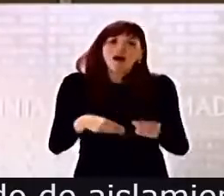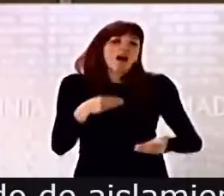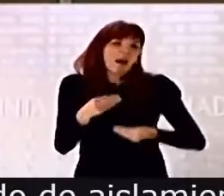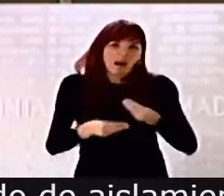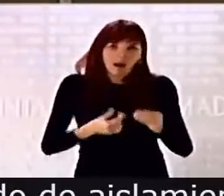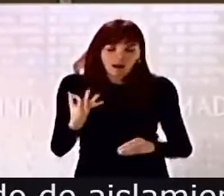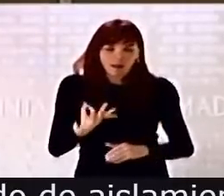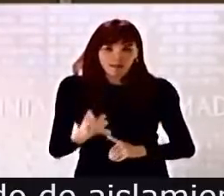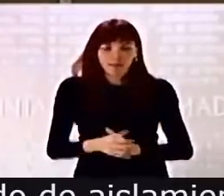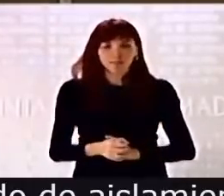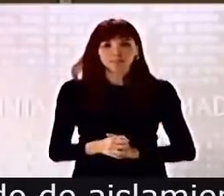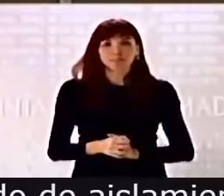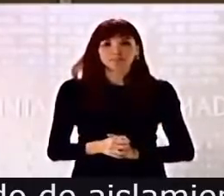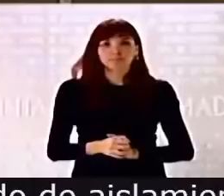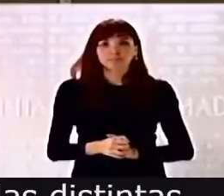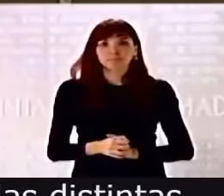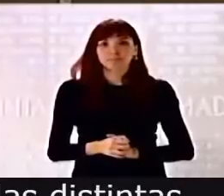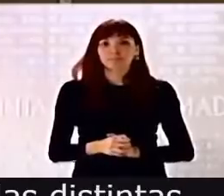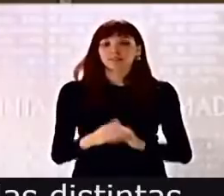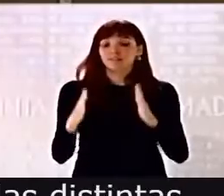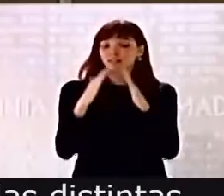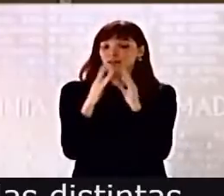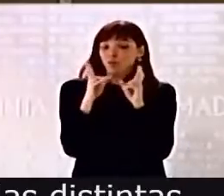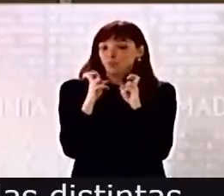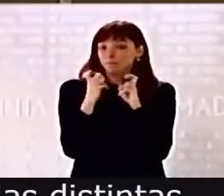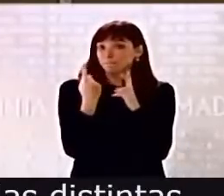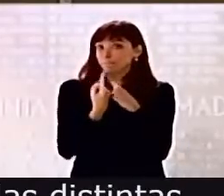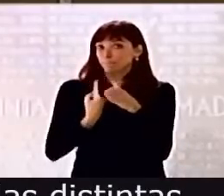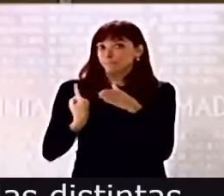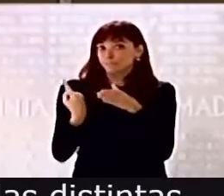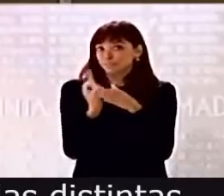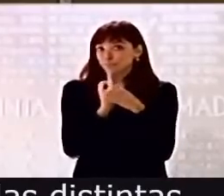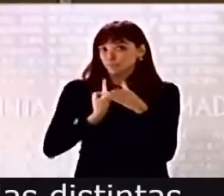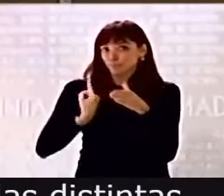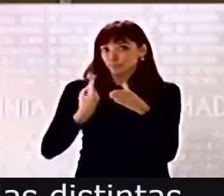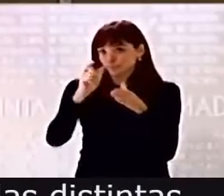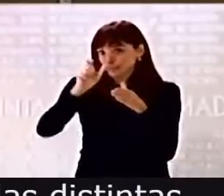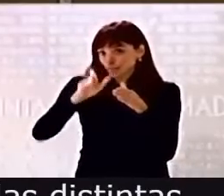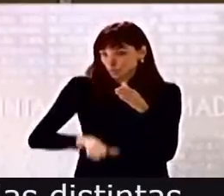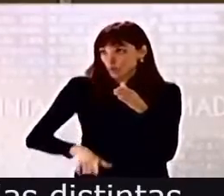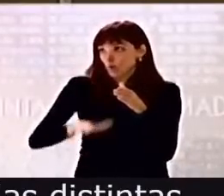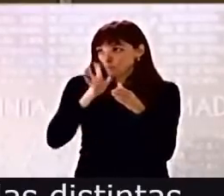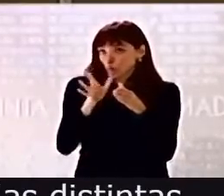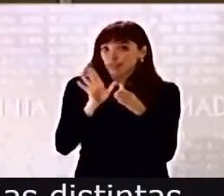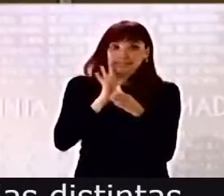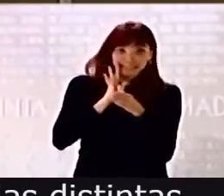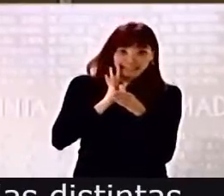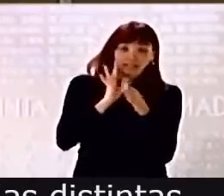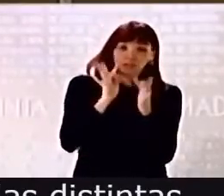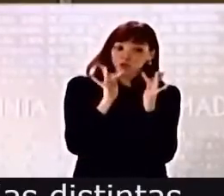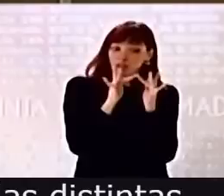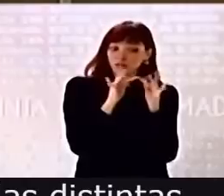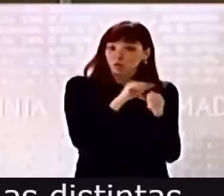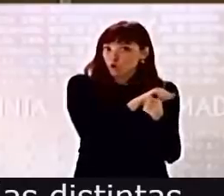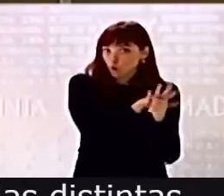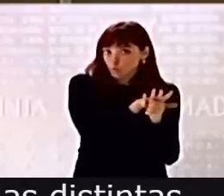realizar durante el periodo de aislamiento de la persona que es contacto estrecho